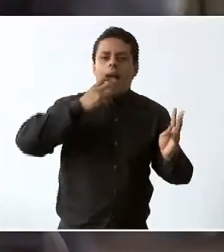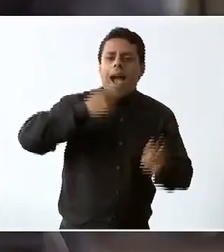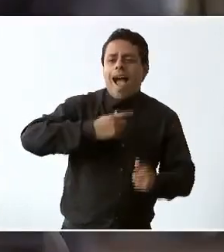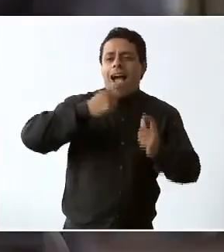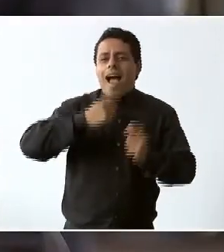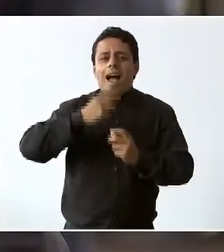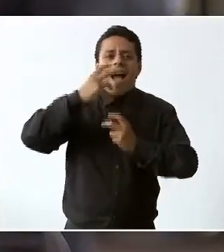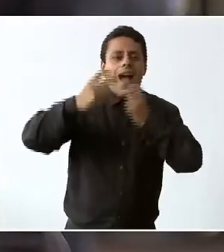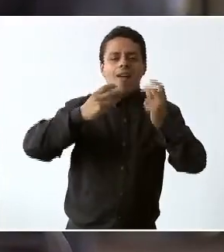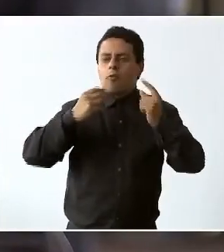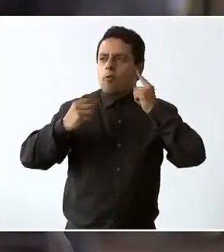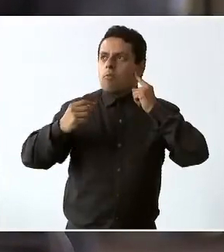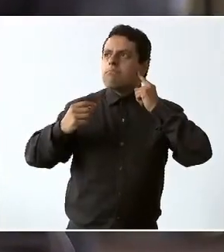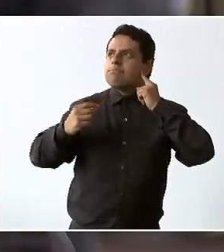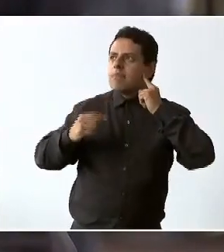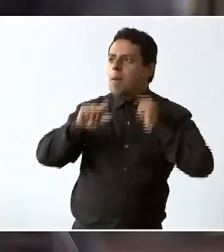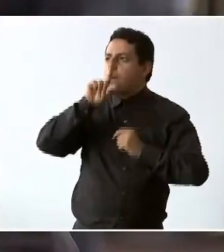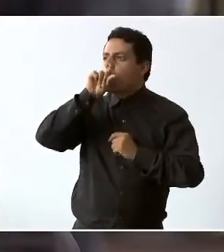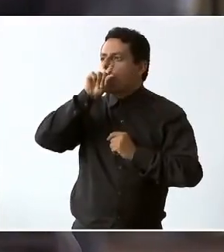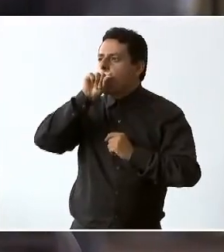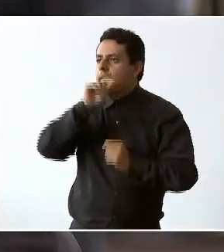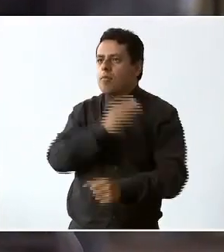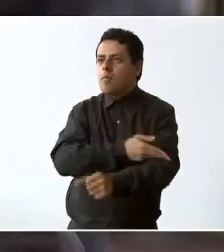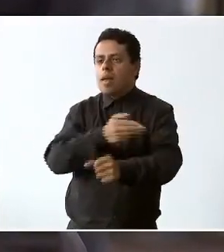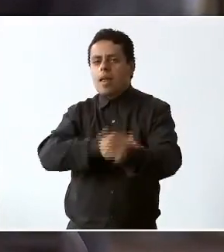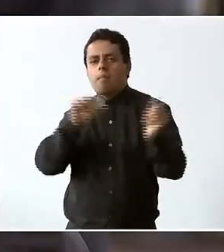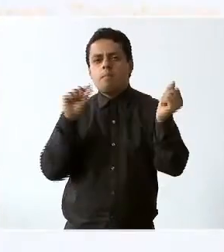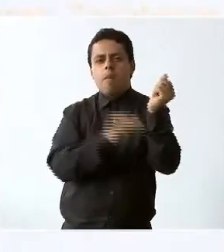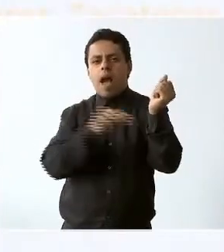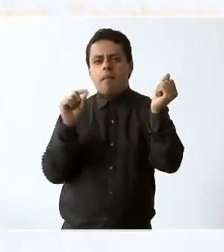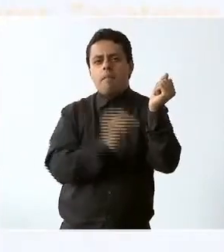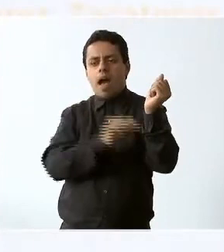y pájaros de oficio carpintero.